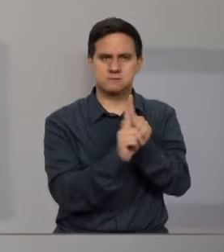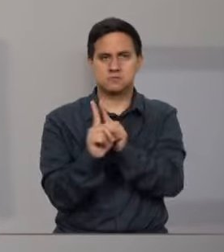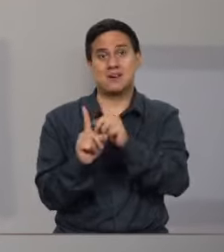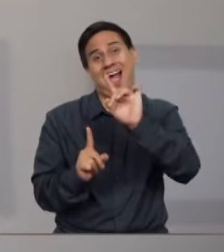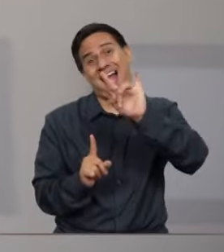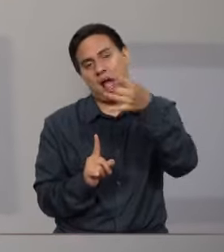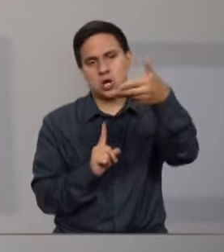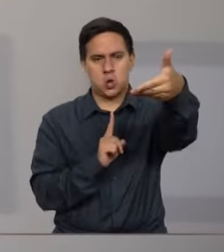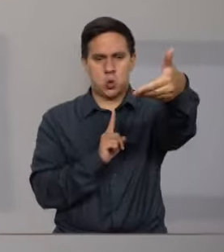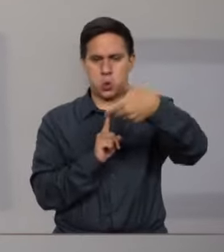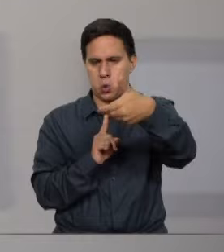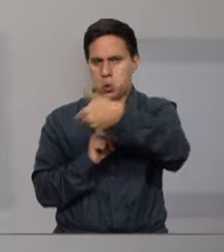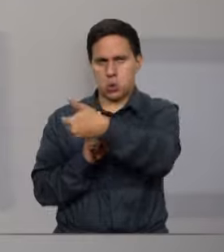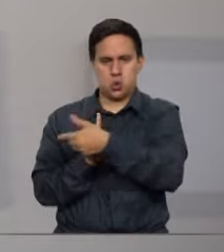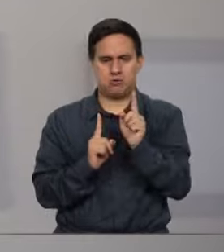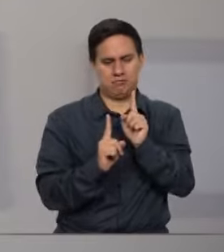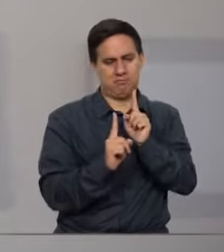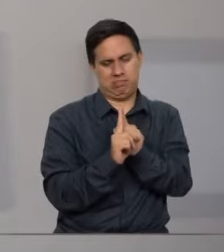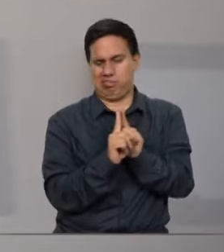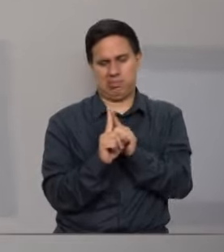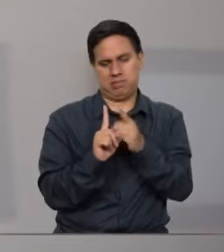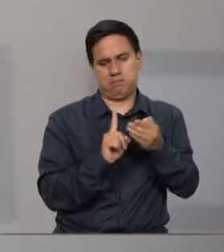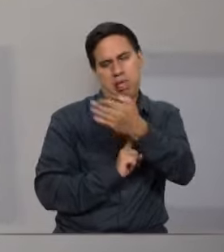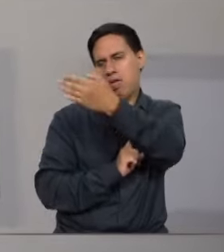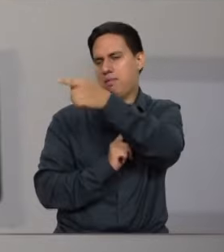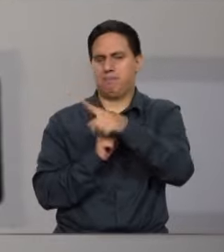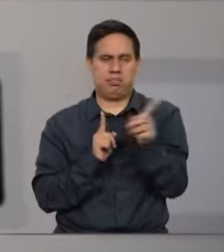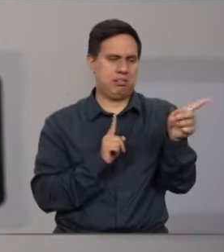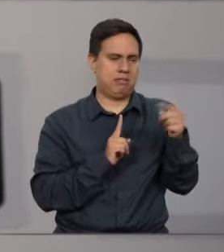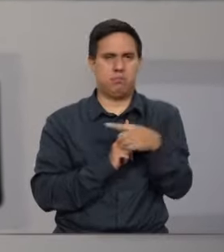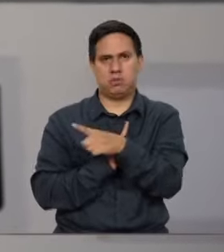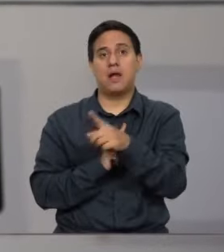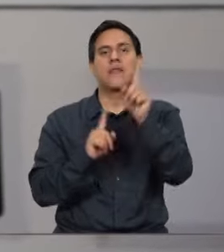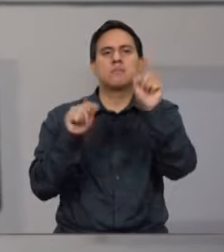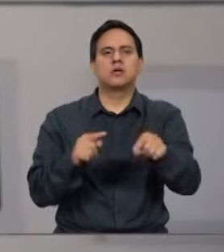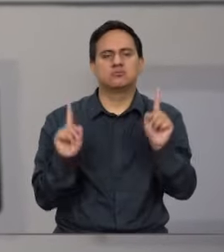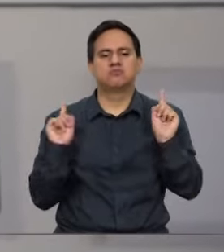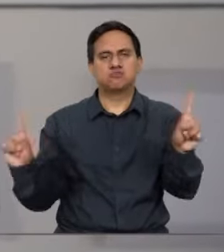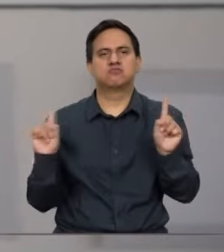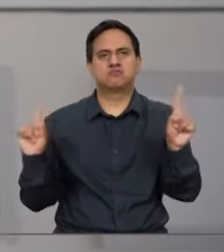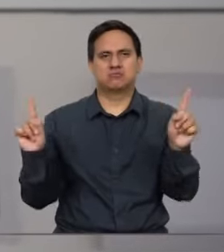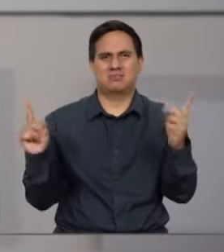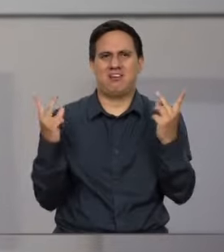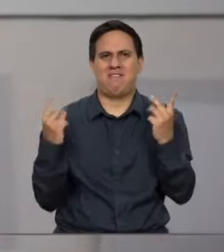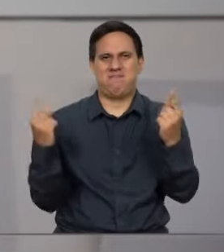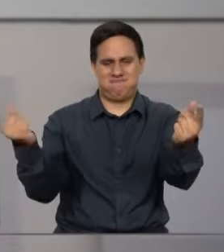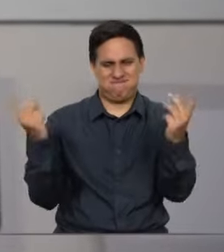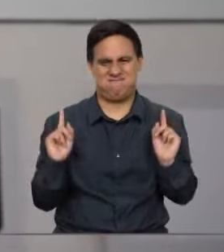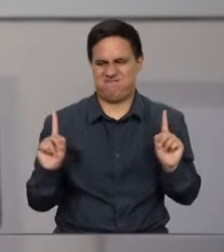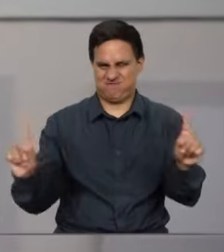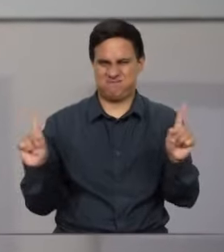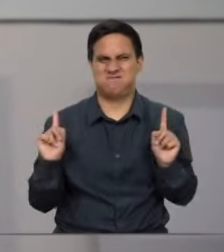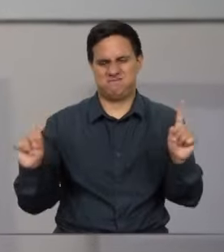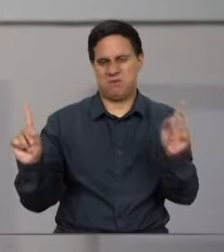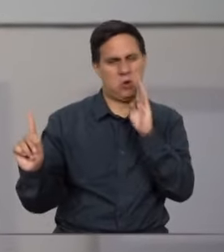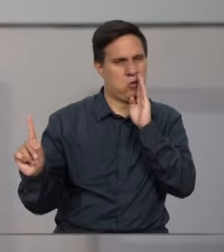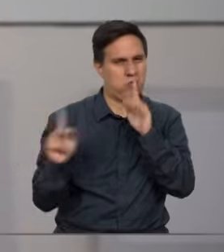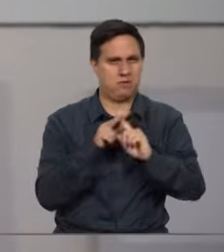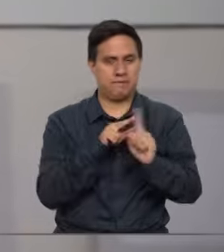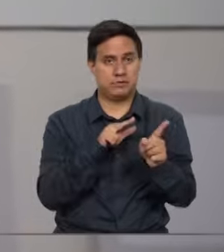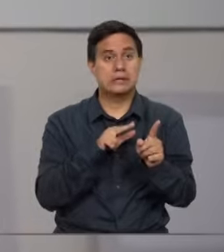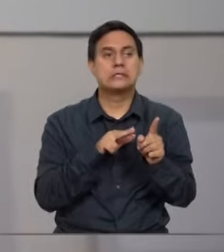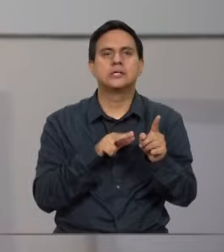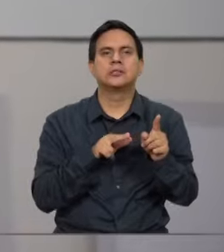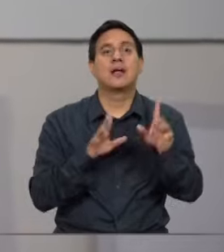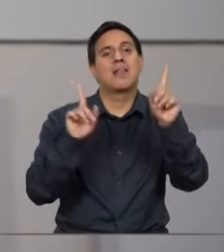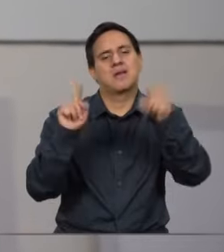que la pelota siempre sea dividida. Y después, bueno, velocidad por costado, que es lo que nos caracteriza, y no meternos tan atrás, ¿no?